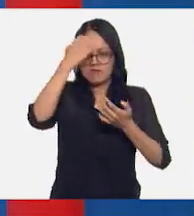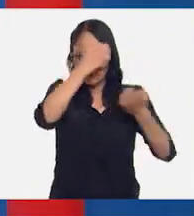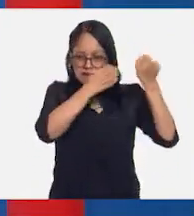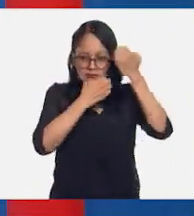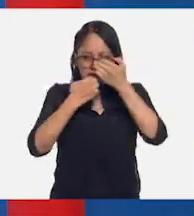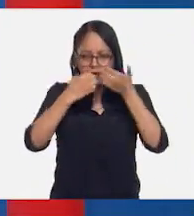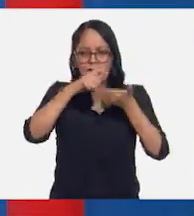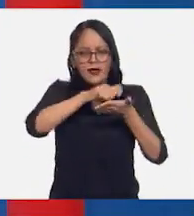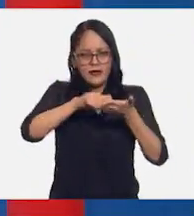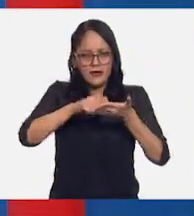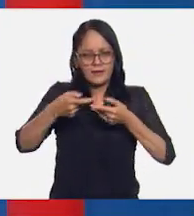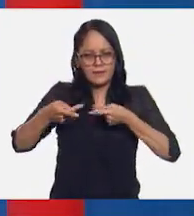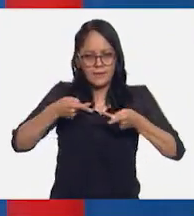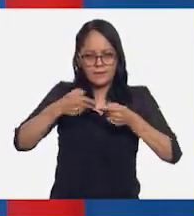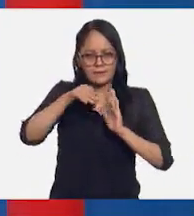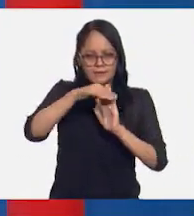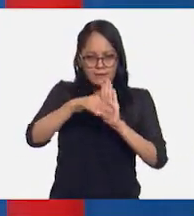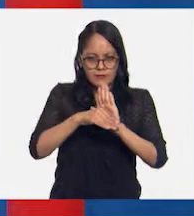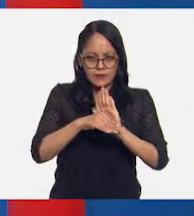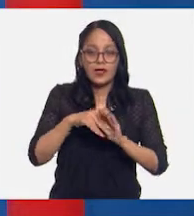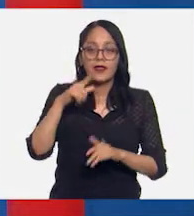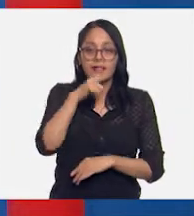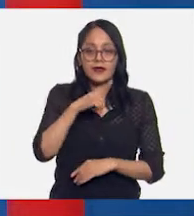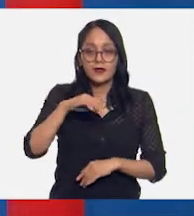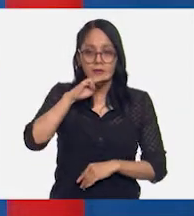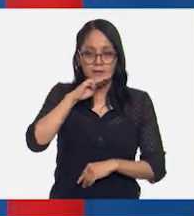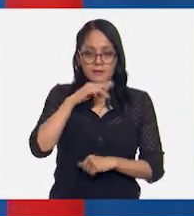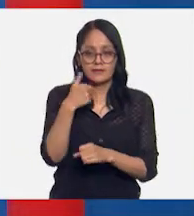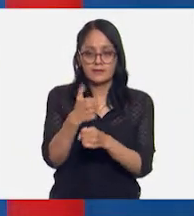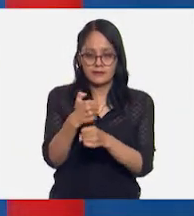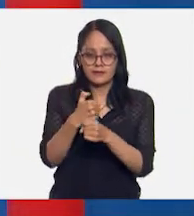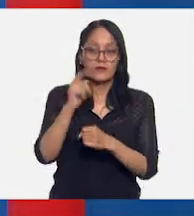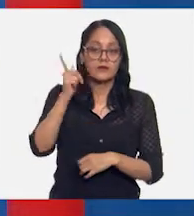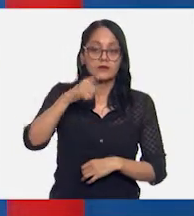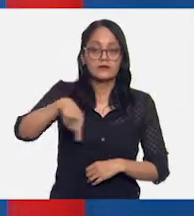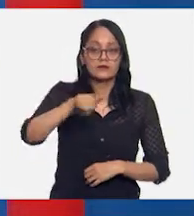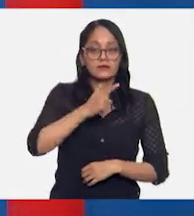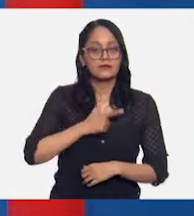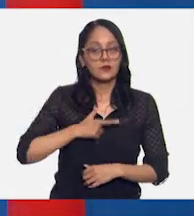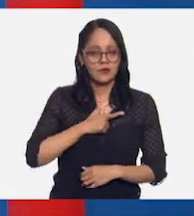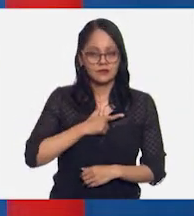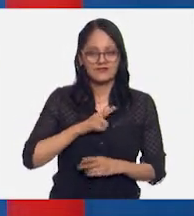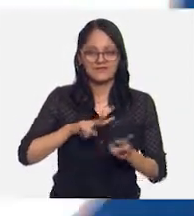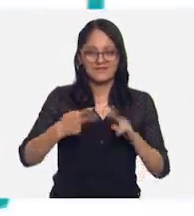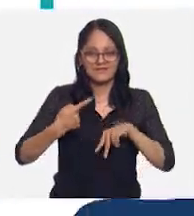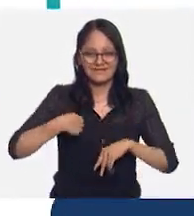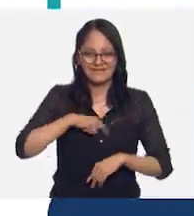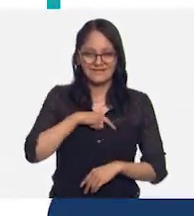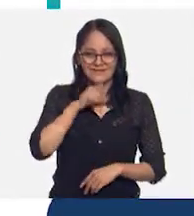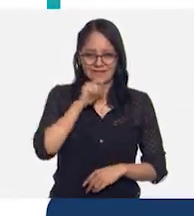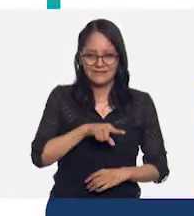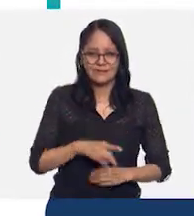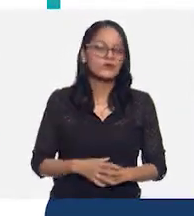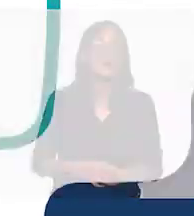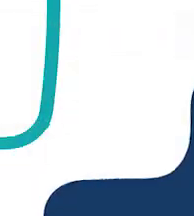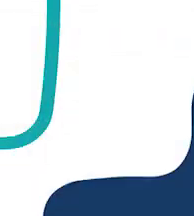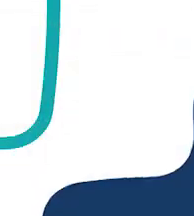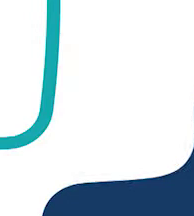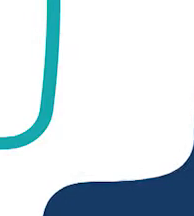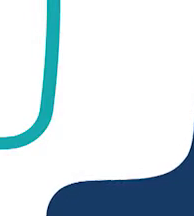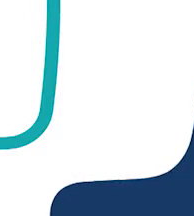de poemas de lengua materna español de 6º grado. Y espero que lo hayan disfrutado tanto como la maestra Gaby y yo.